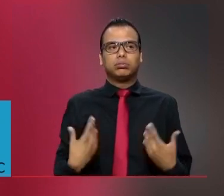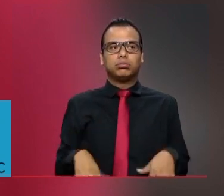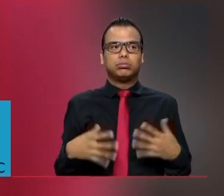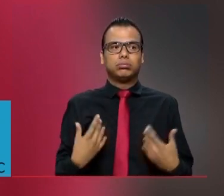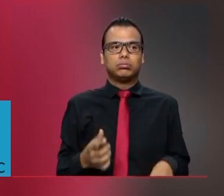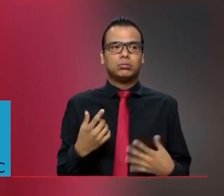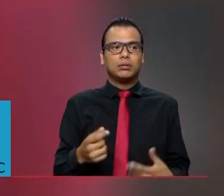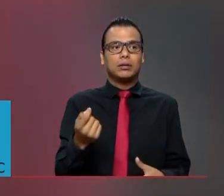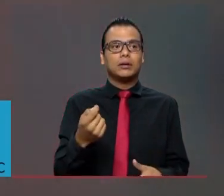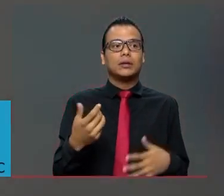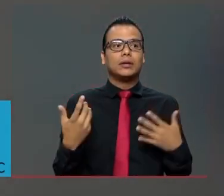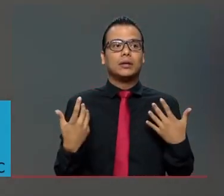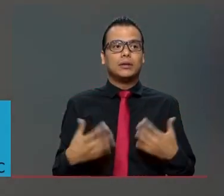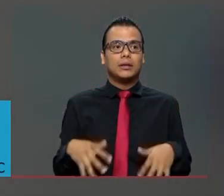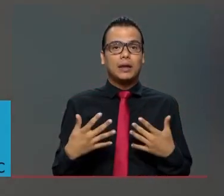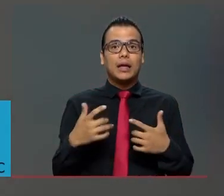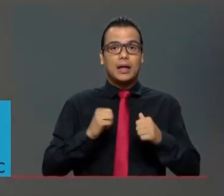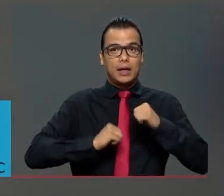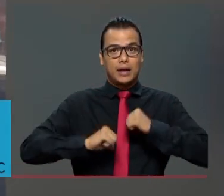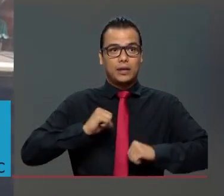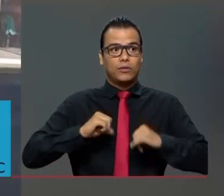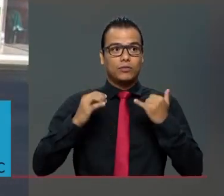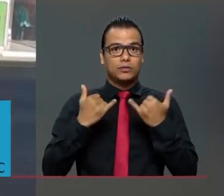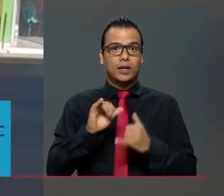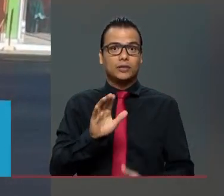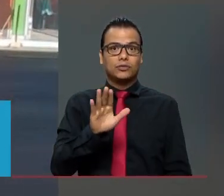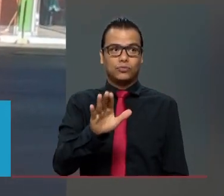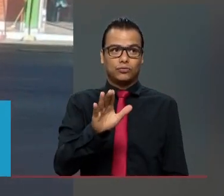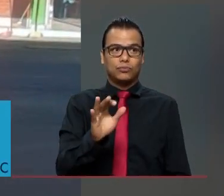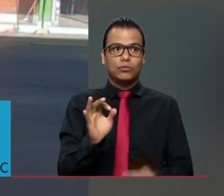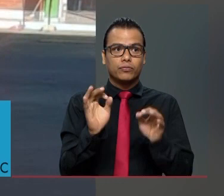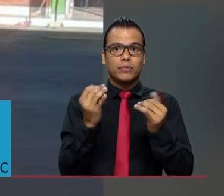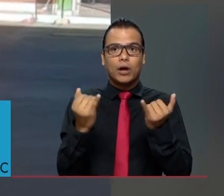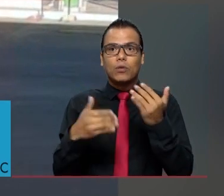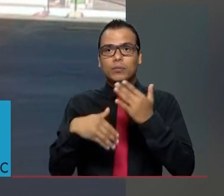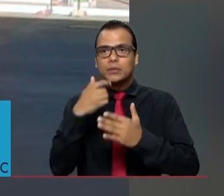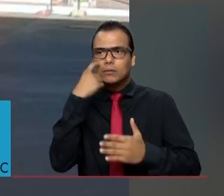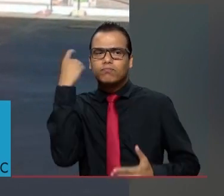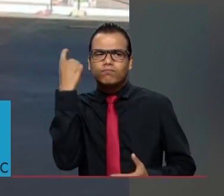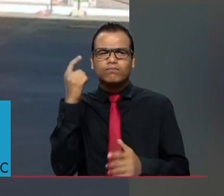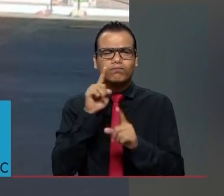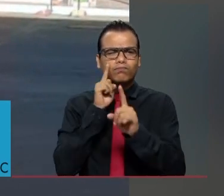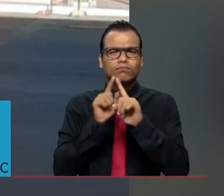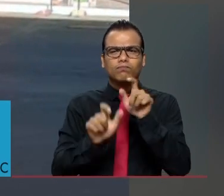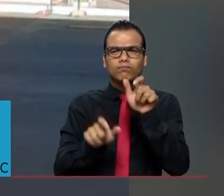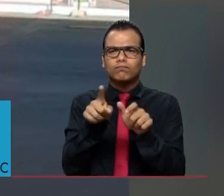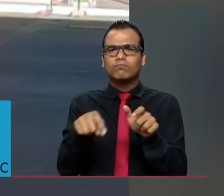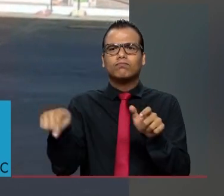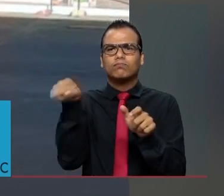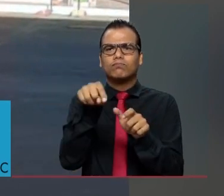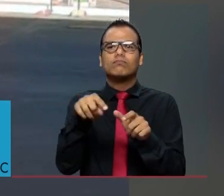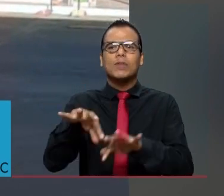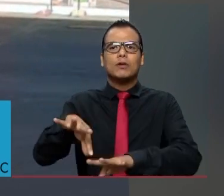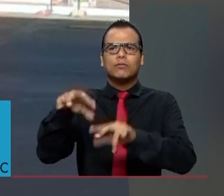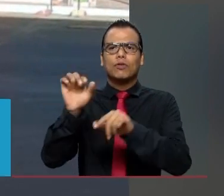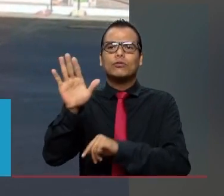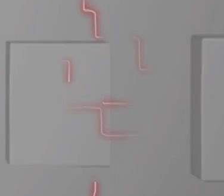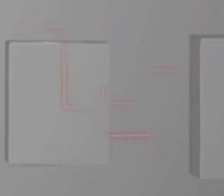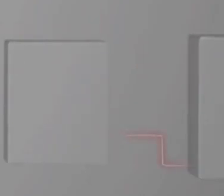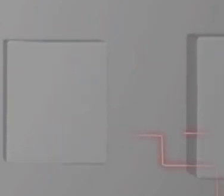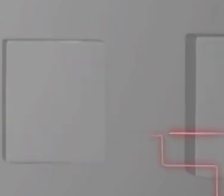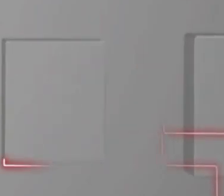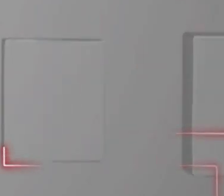Cabaña. La policía adelanta plan candado en Caloto, Villarrica y Puerto Tejada, donde pretenden recuperar el vehículo.